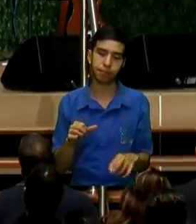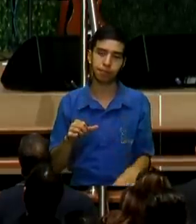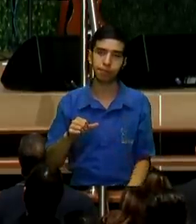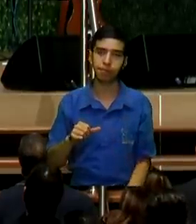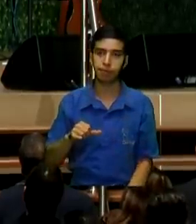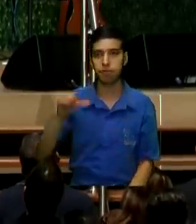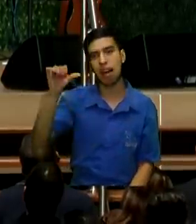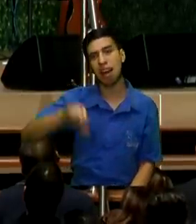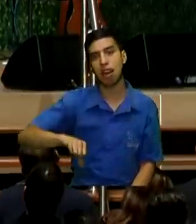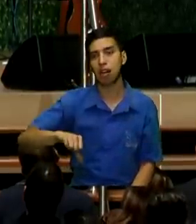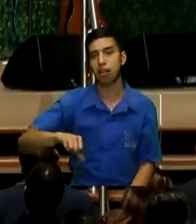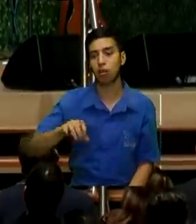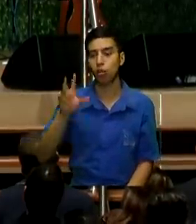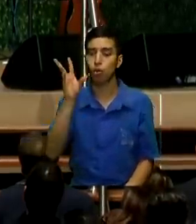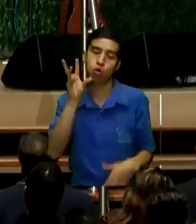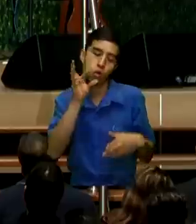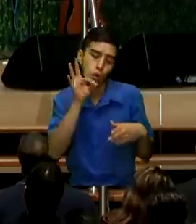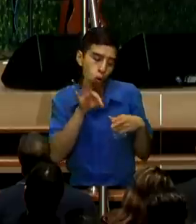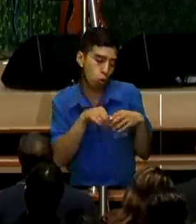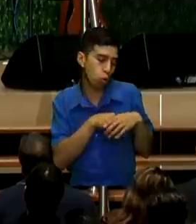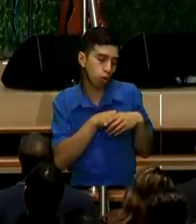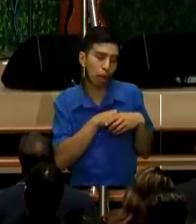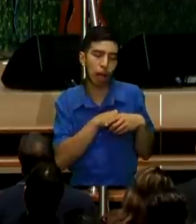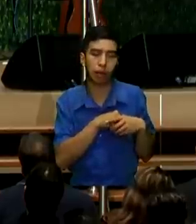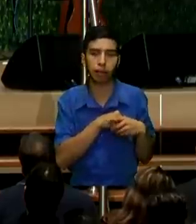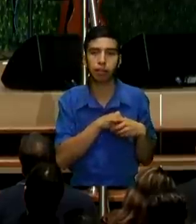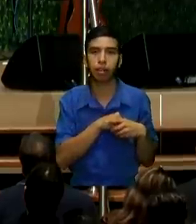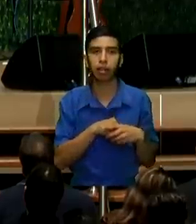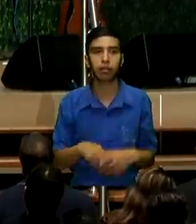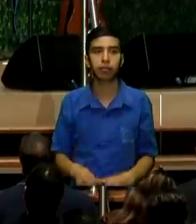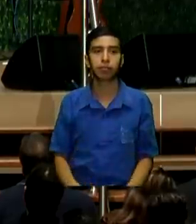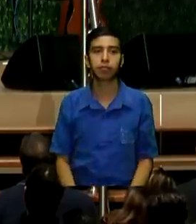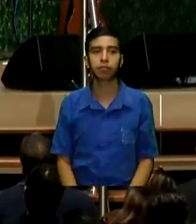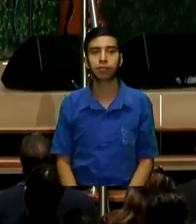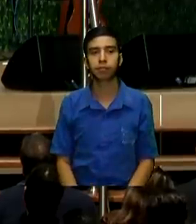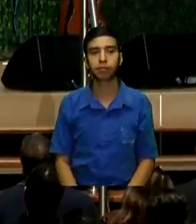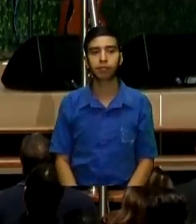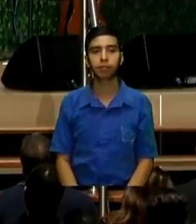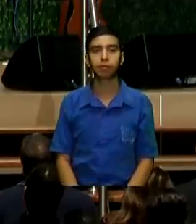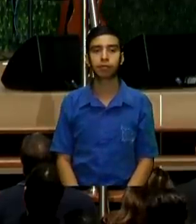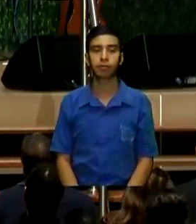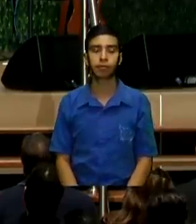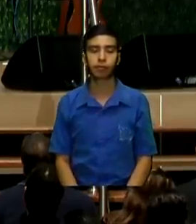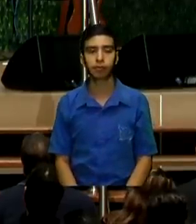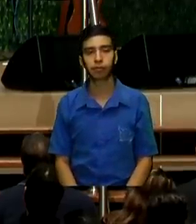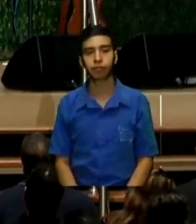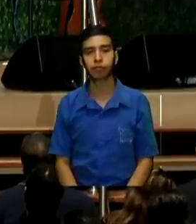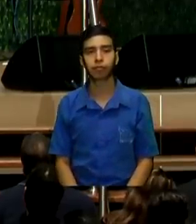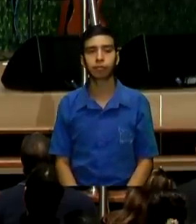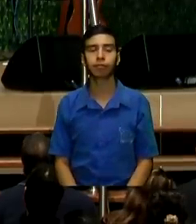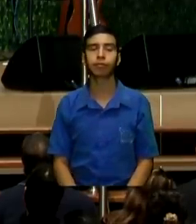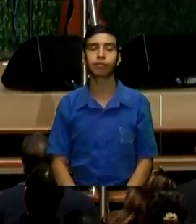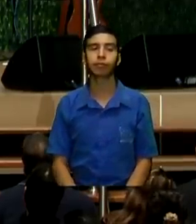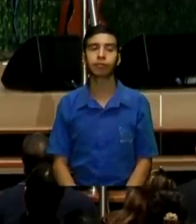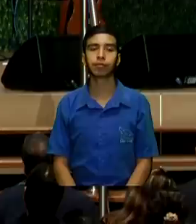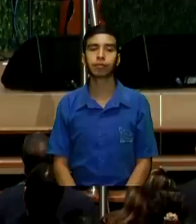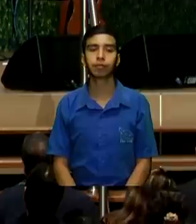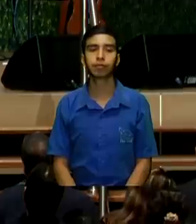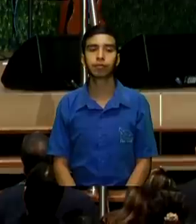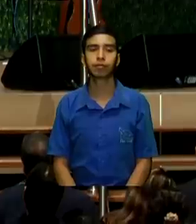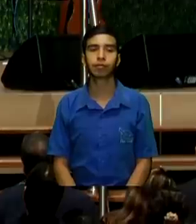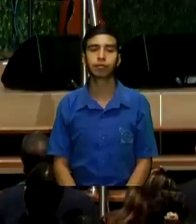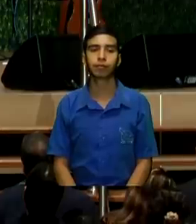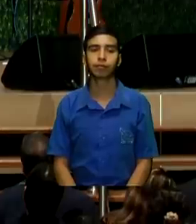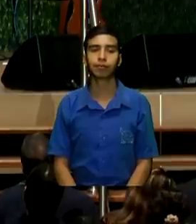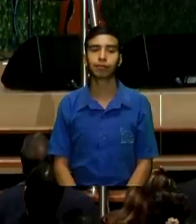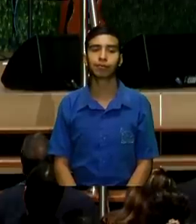aquí en Guatemala que en serio lo cortaron. Ahí lo agarró en el tiempo de mi general